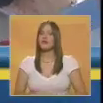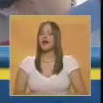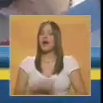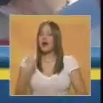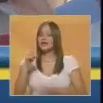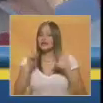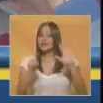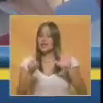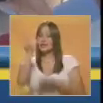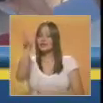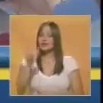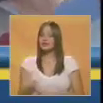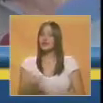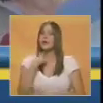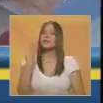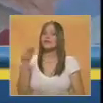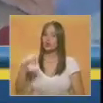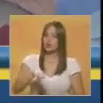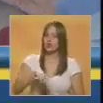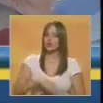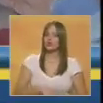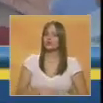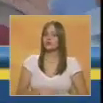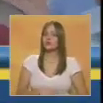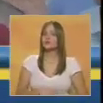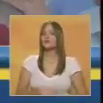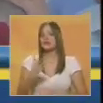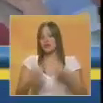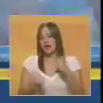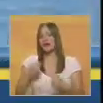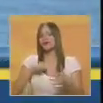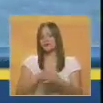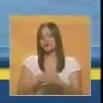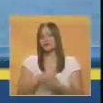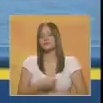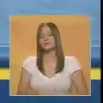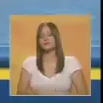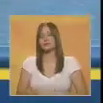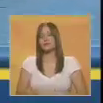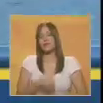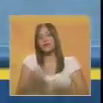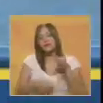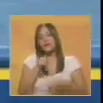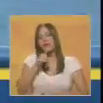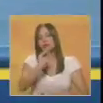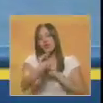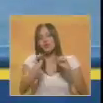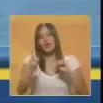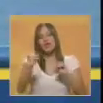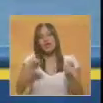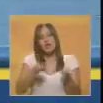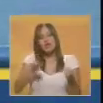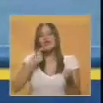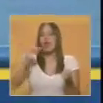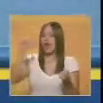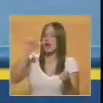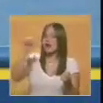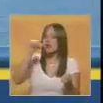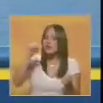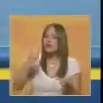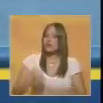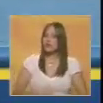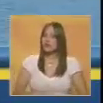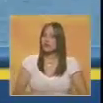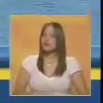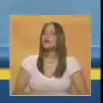6 personas que han perdido la vida en accidentes de tránsito. Capriles hizo un llamado a la población a controlar la ingesta de bebidas